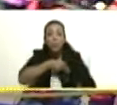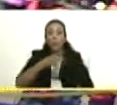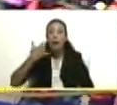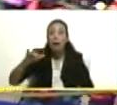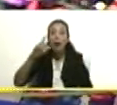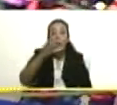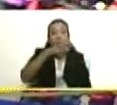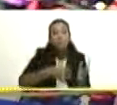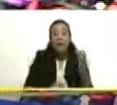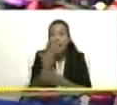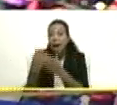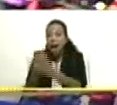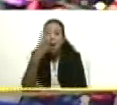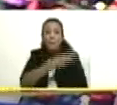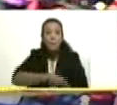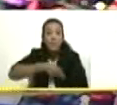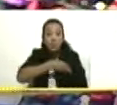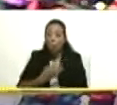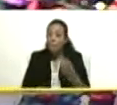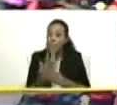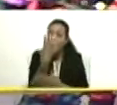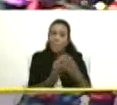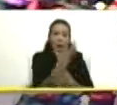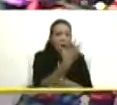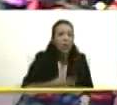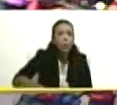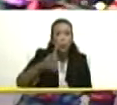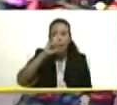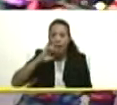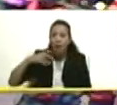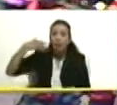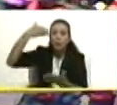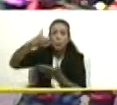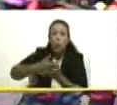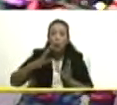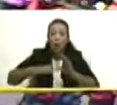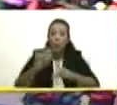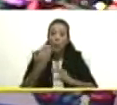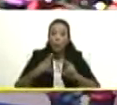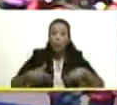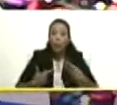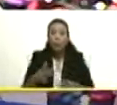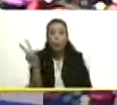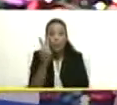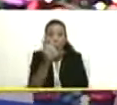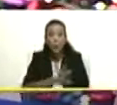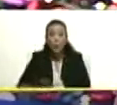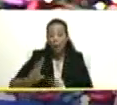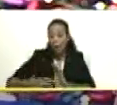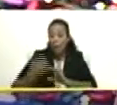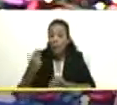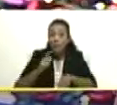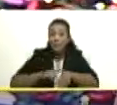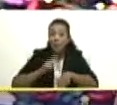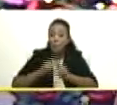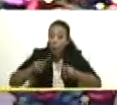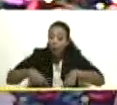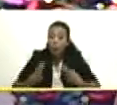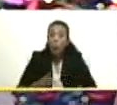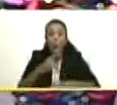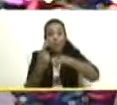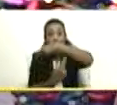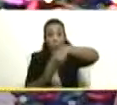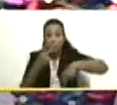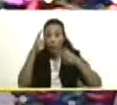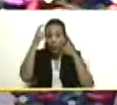de las misiones, misiones y grandes misiones de la nueva época histórica, nuestra época histórica de la